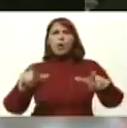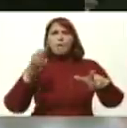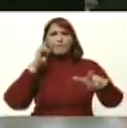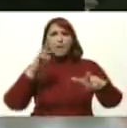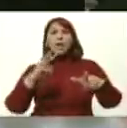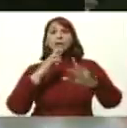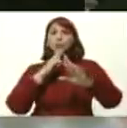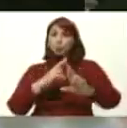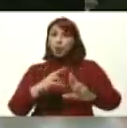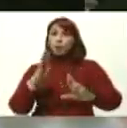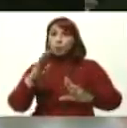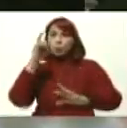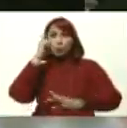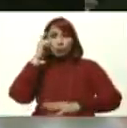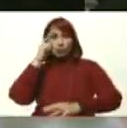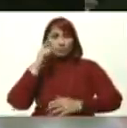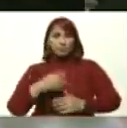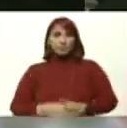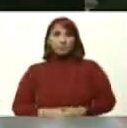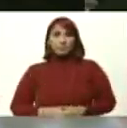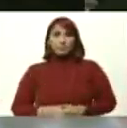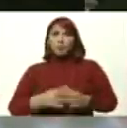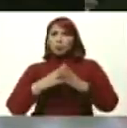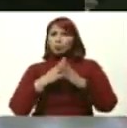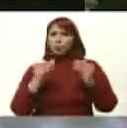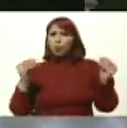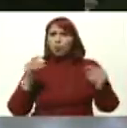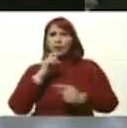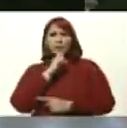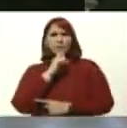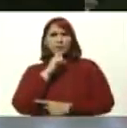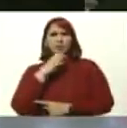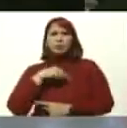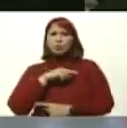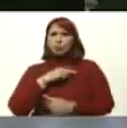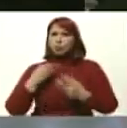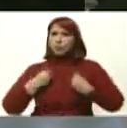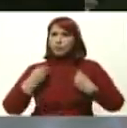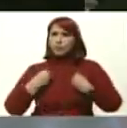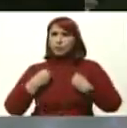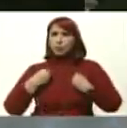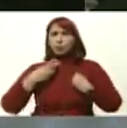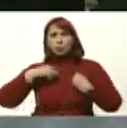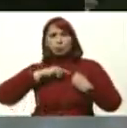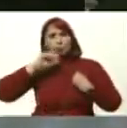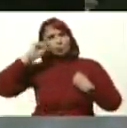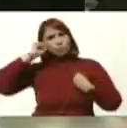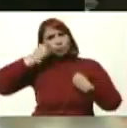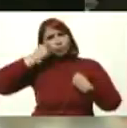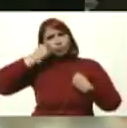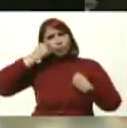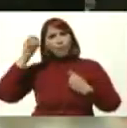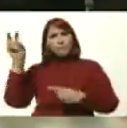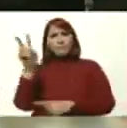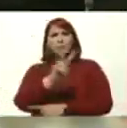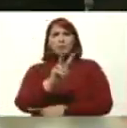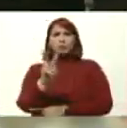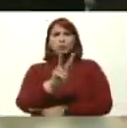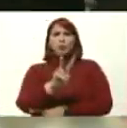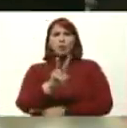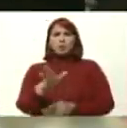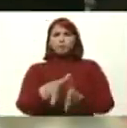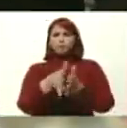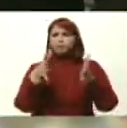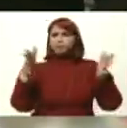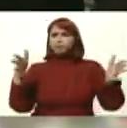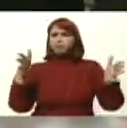a ver, More. Y de todas estas difíciles que hemos pasado, nos acordaremos en una Venezuela de